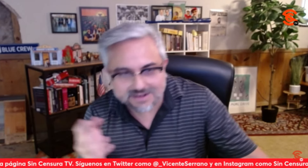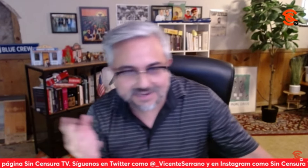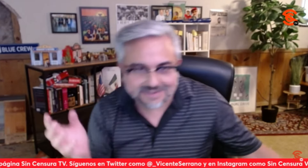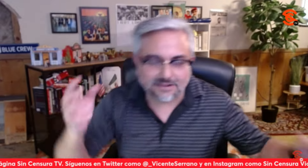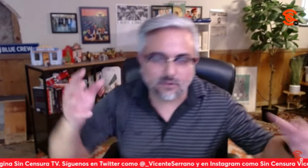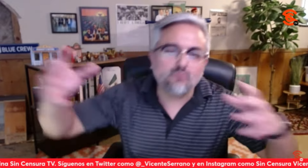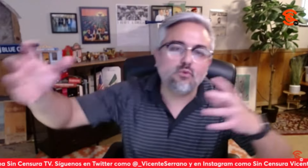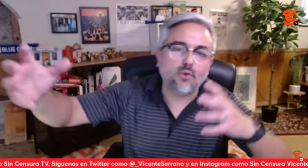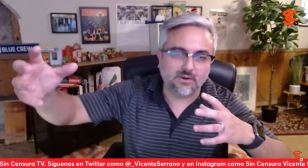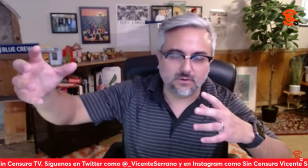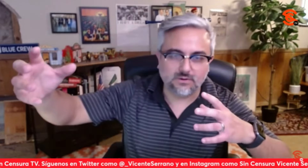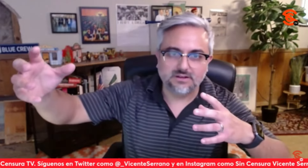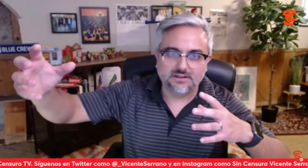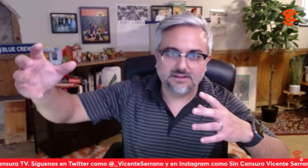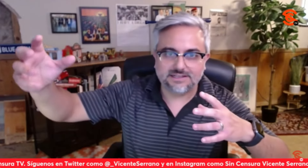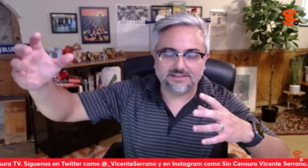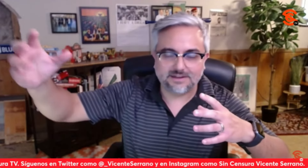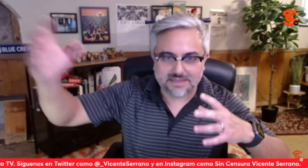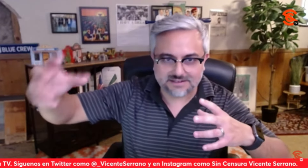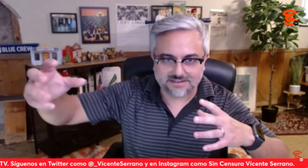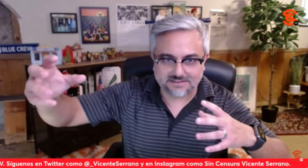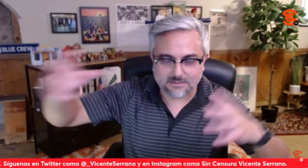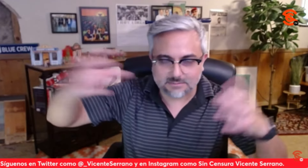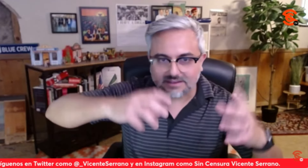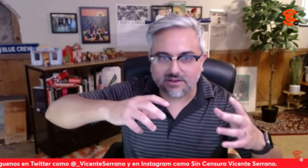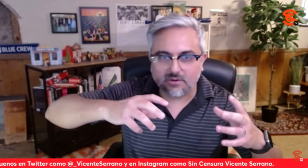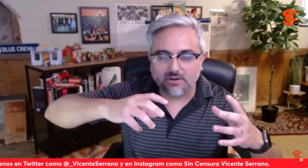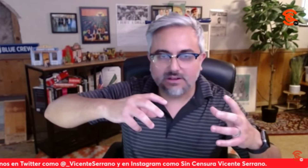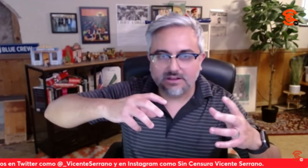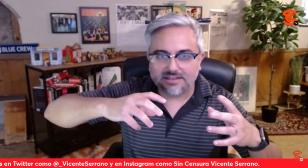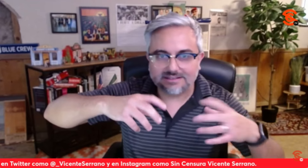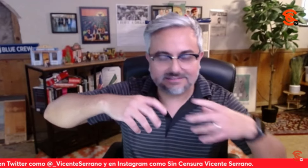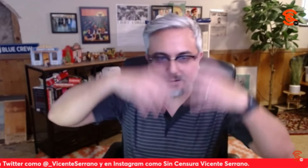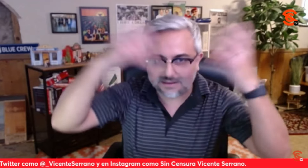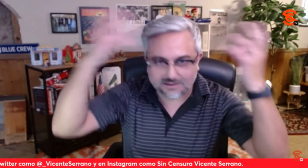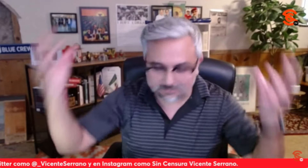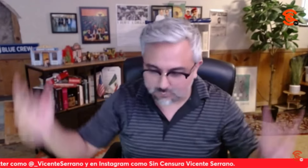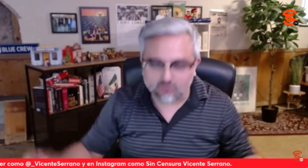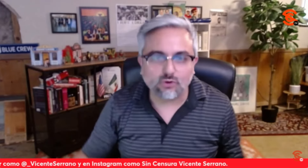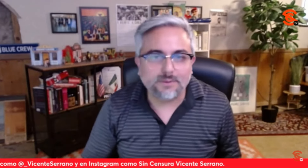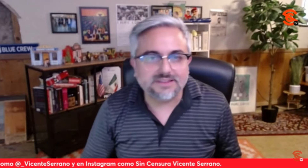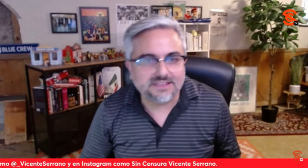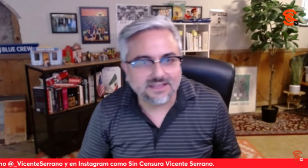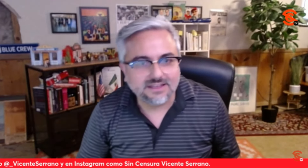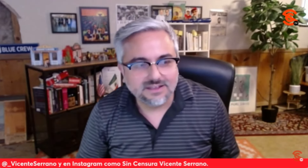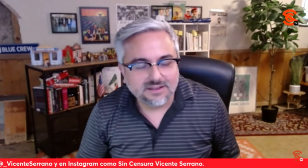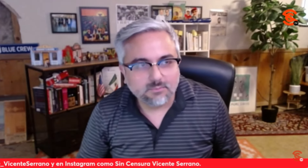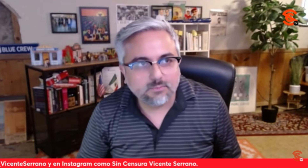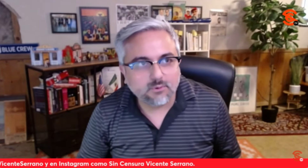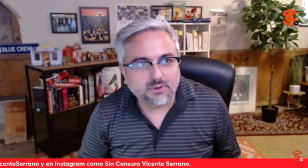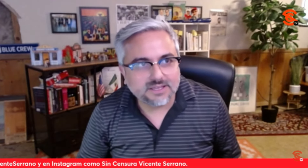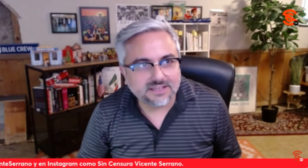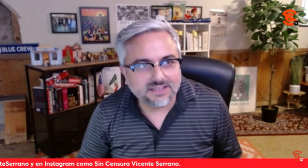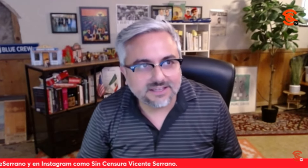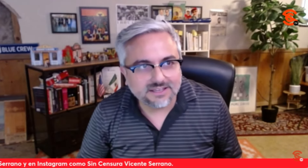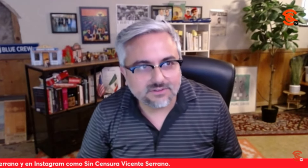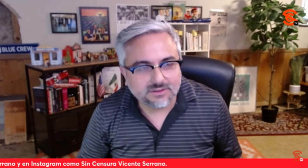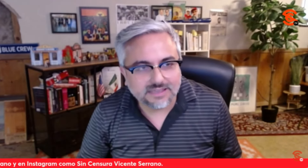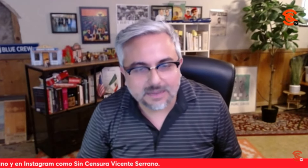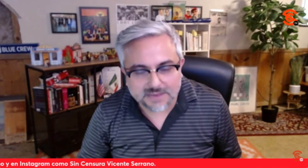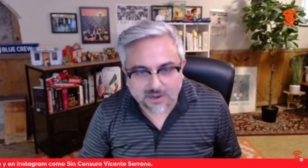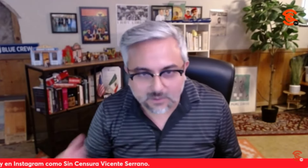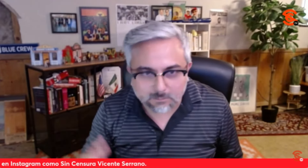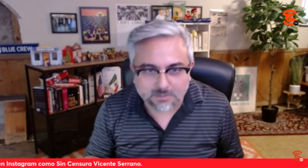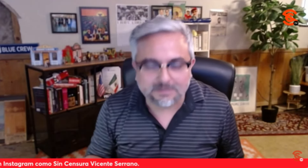había regresado de un vuelo entre Madrid y México y que estaba muy sorprendida porque